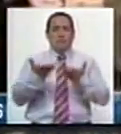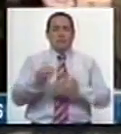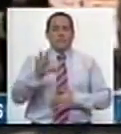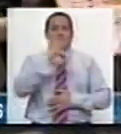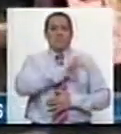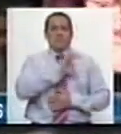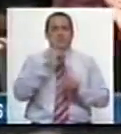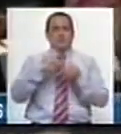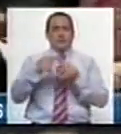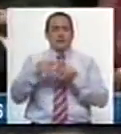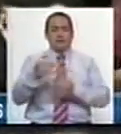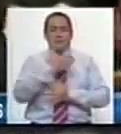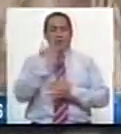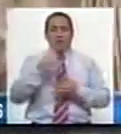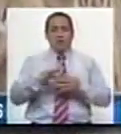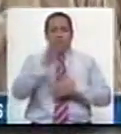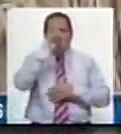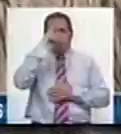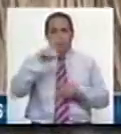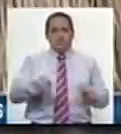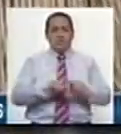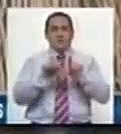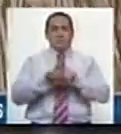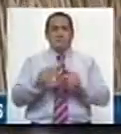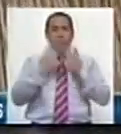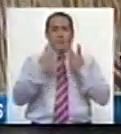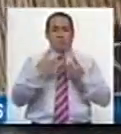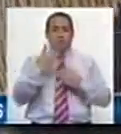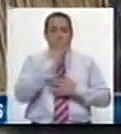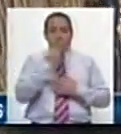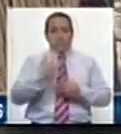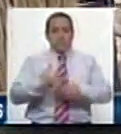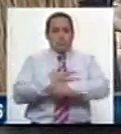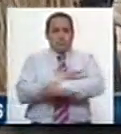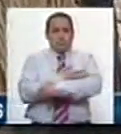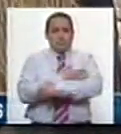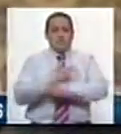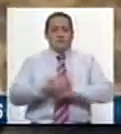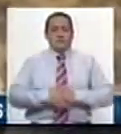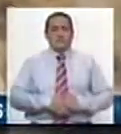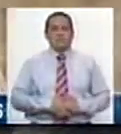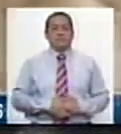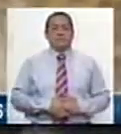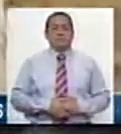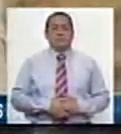mejores ejemplares de esta provincia cusqueña por su preciada fibra. Con la cámara de Felipe